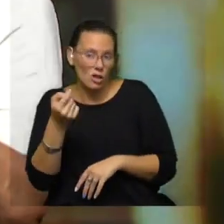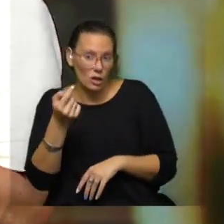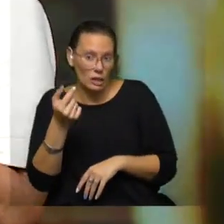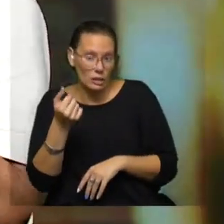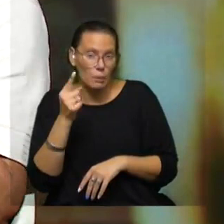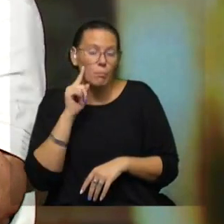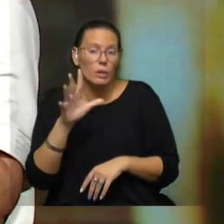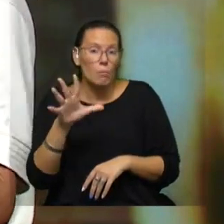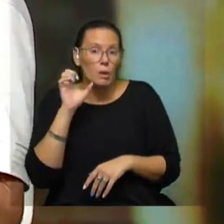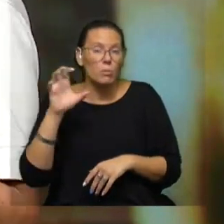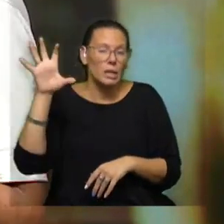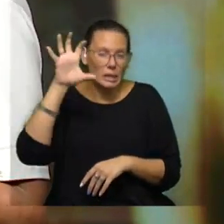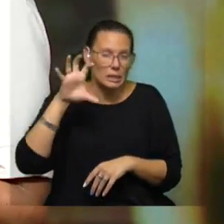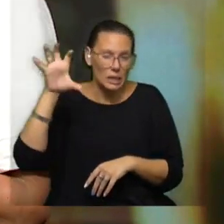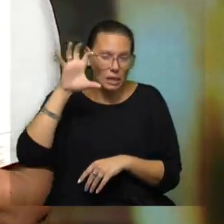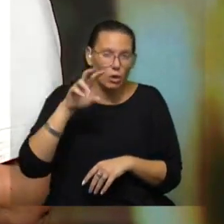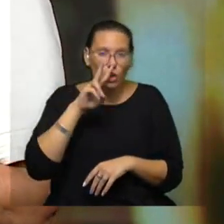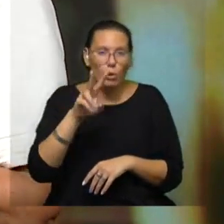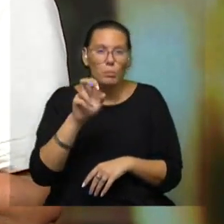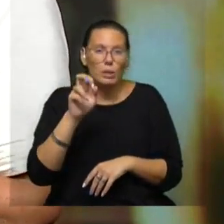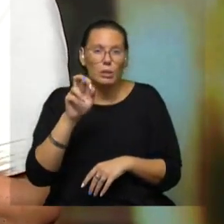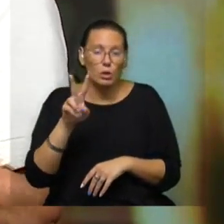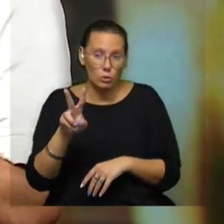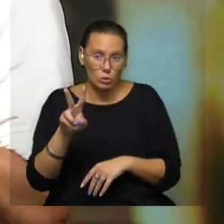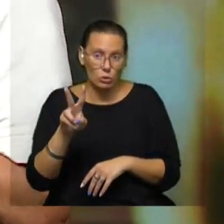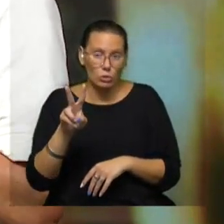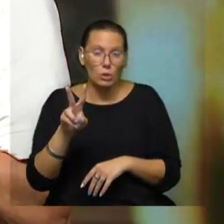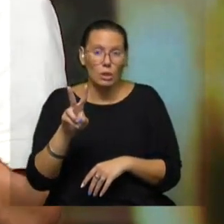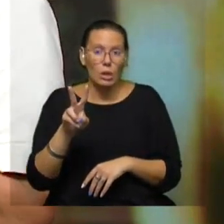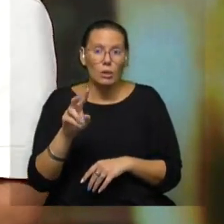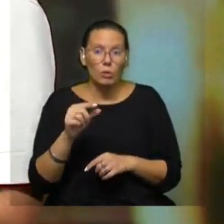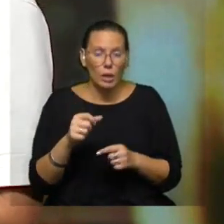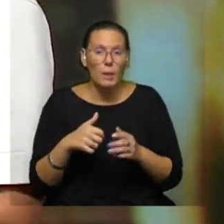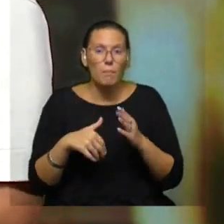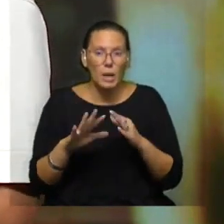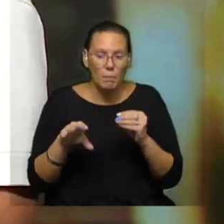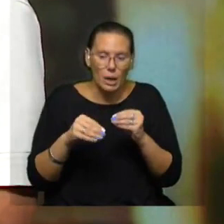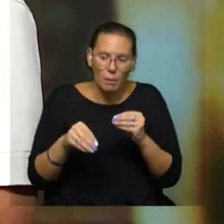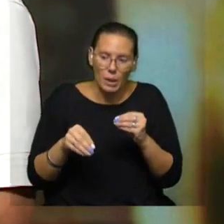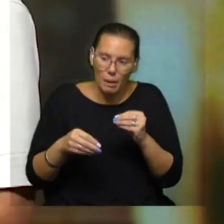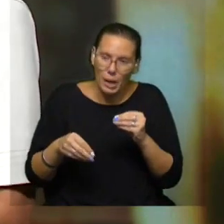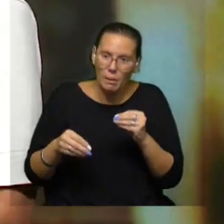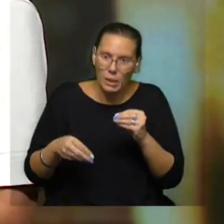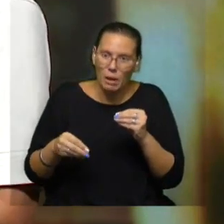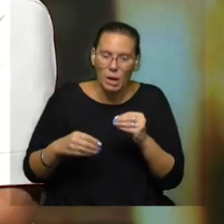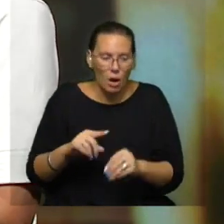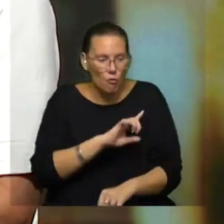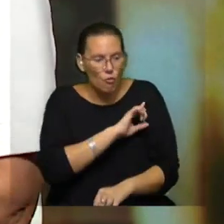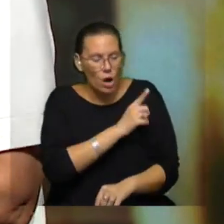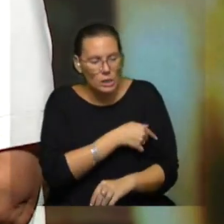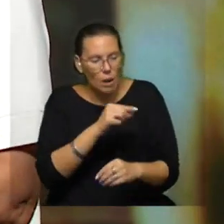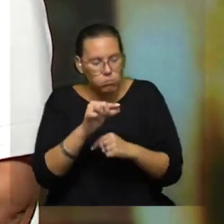el memorial del Cerro es del 2002, bueno, se fue cargando, digamos, de sentido y fue acumulando fuerza. Claro. Esta sería la